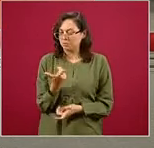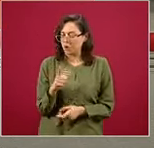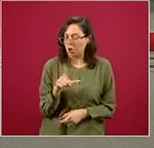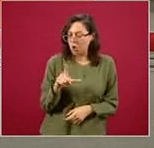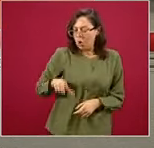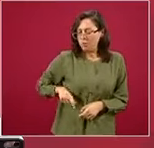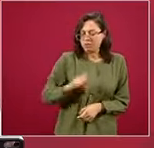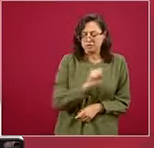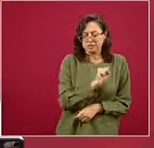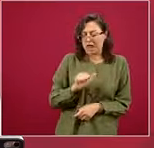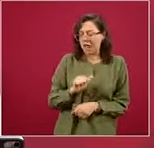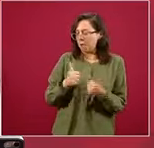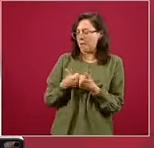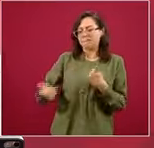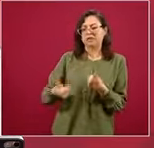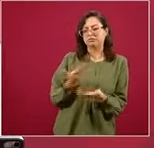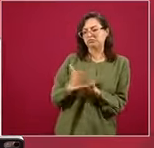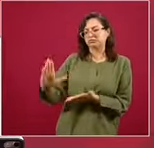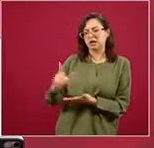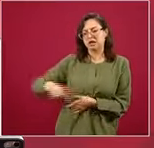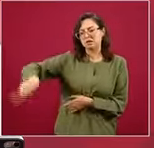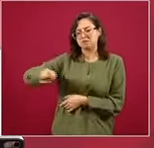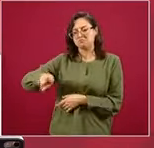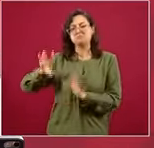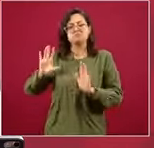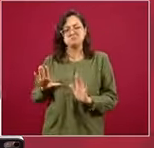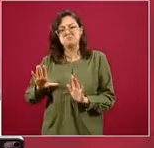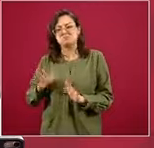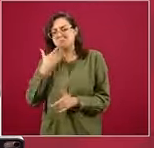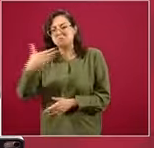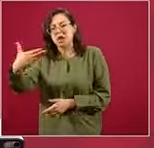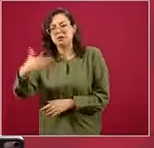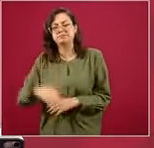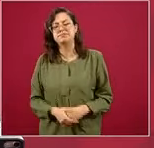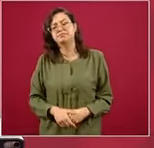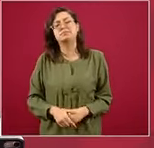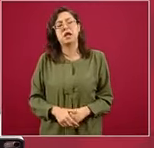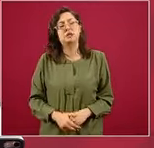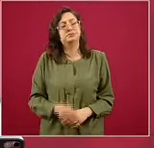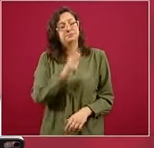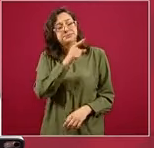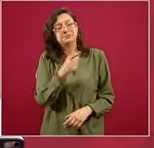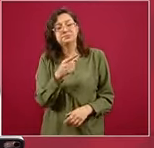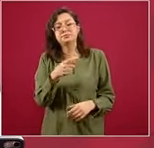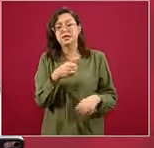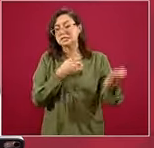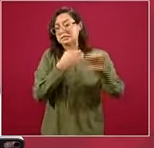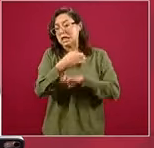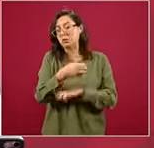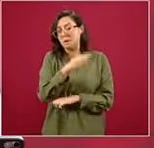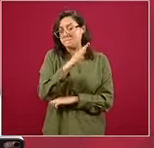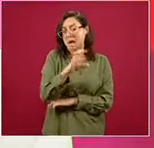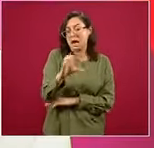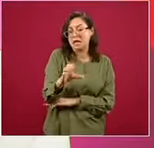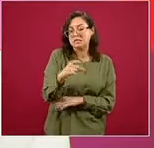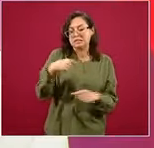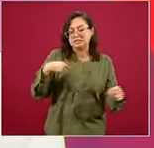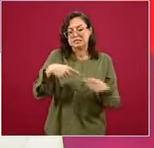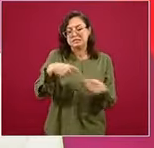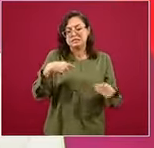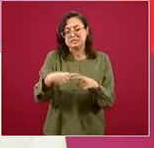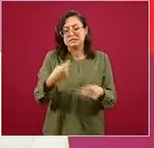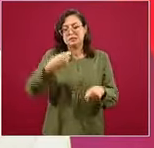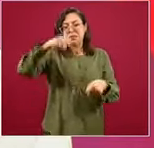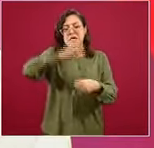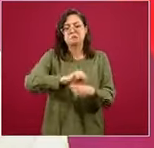acción de los funcionarios de gobierno. Regreso al ejemplo, Baja California, en esta semana salió con